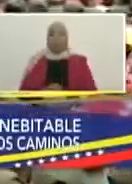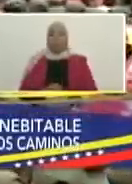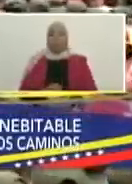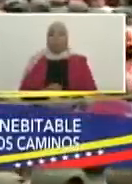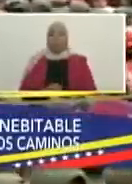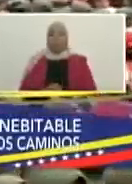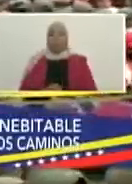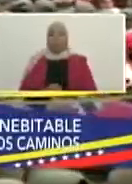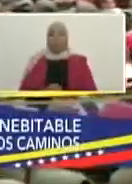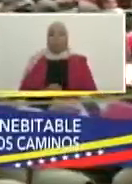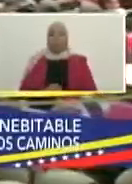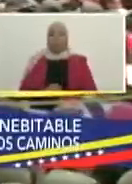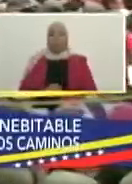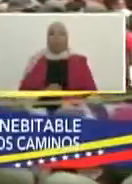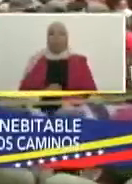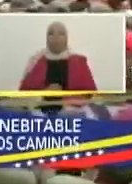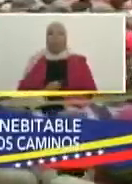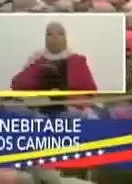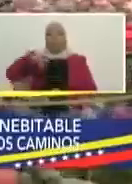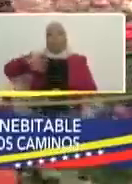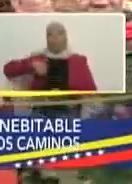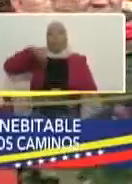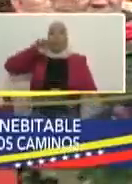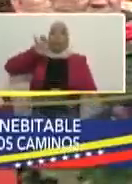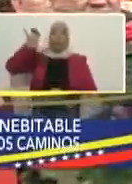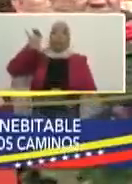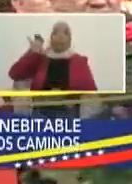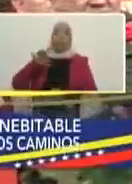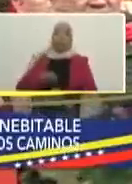lo que acontecía en nuestra patria.